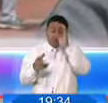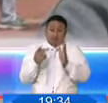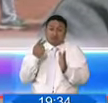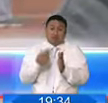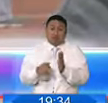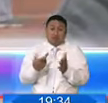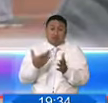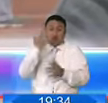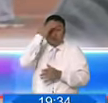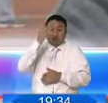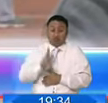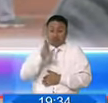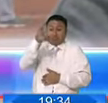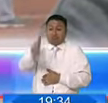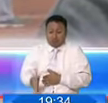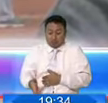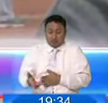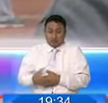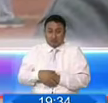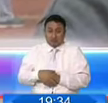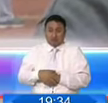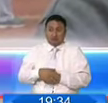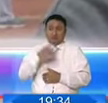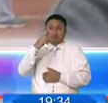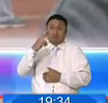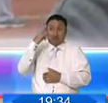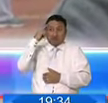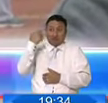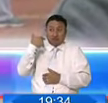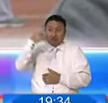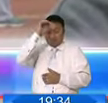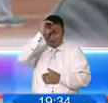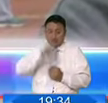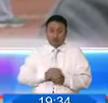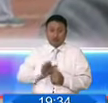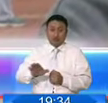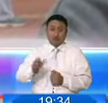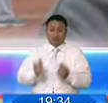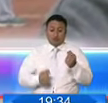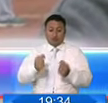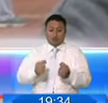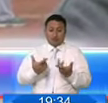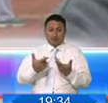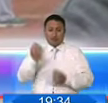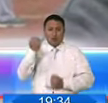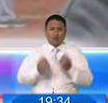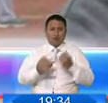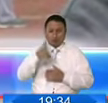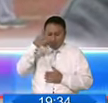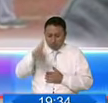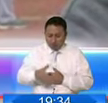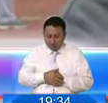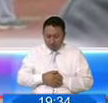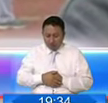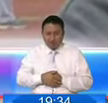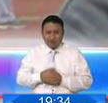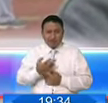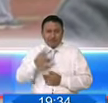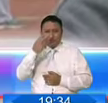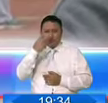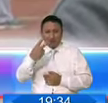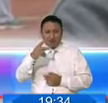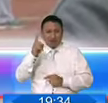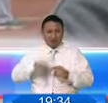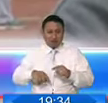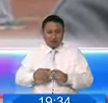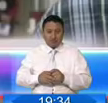qué fue las razones exactas no las podemos decir porque el autor también está tan abajo en el precipicio que nadie puede ni siquiera